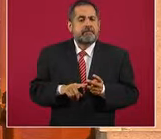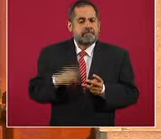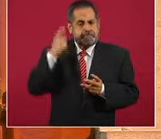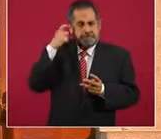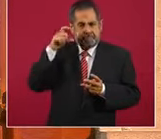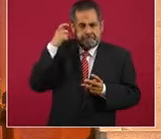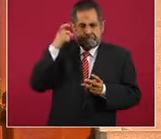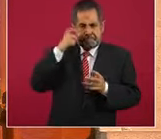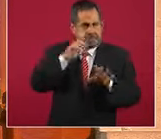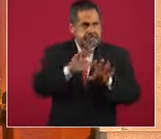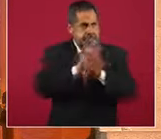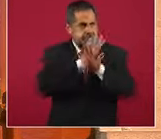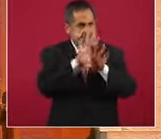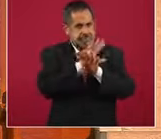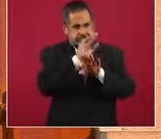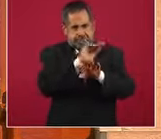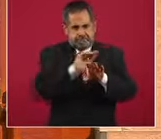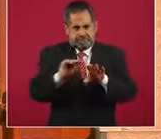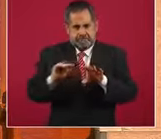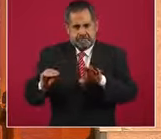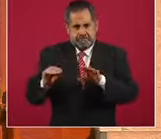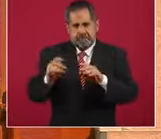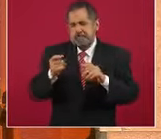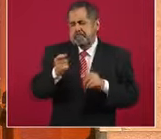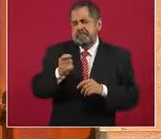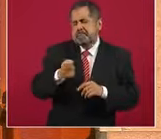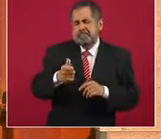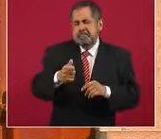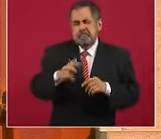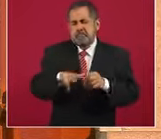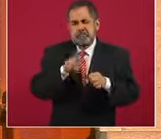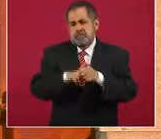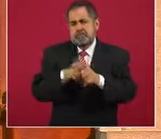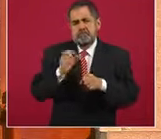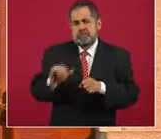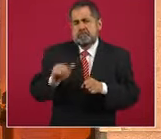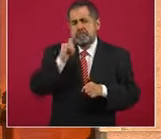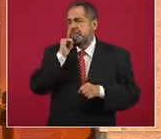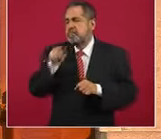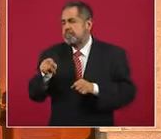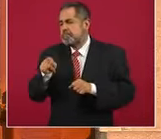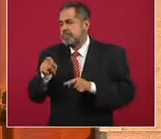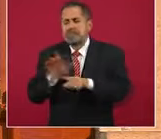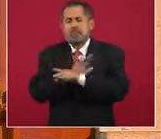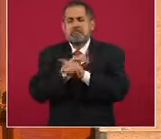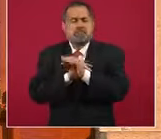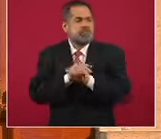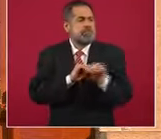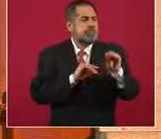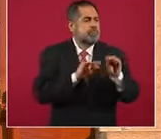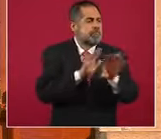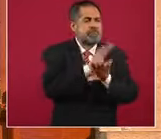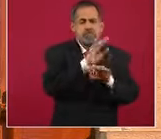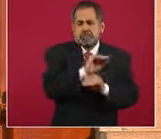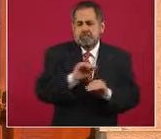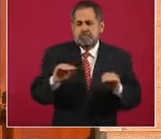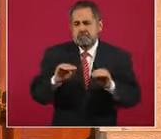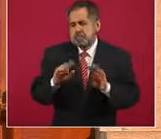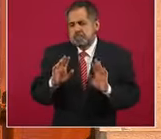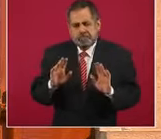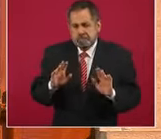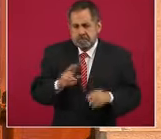Querétaro. Son cambios normales en las coordinaciones estatales. Adelante.